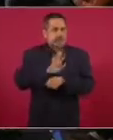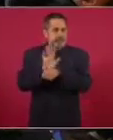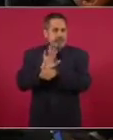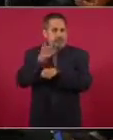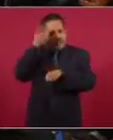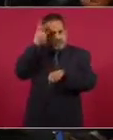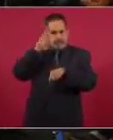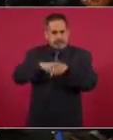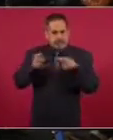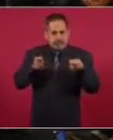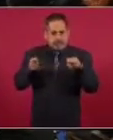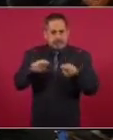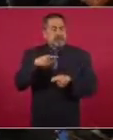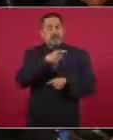y el callejón de los milagros